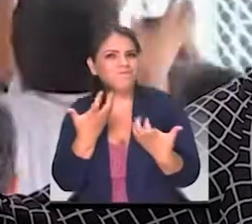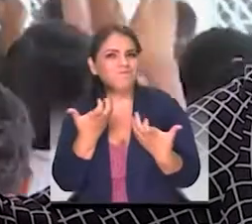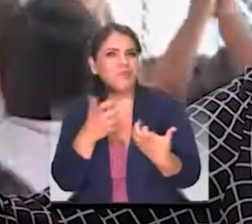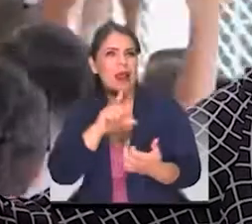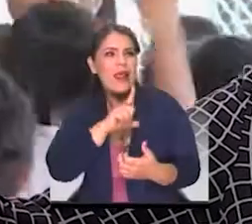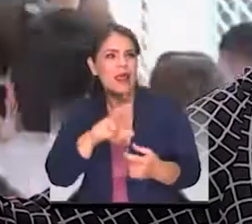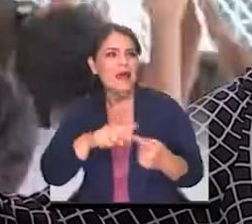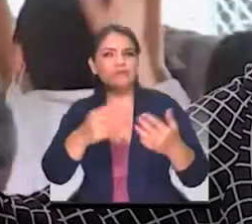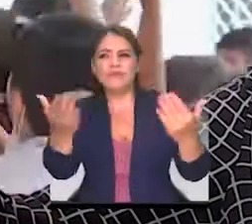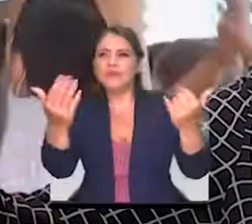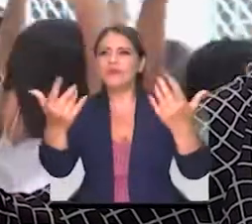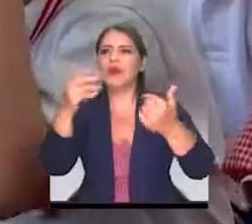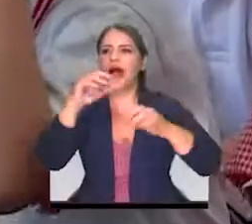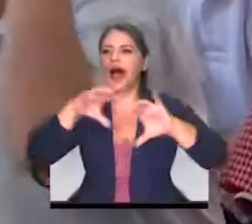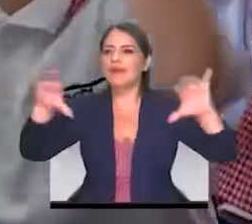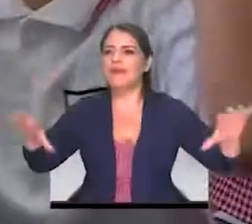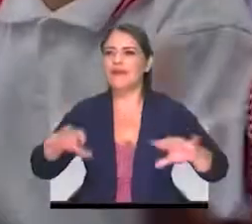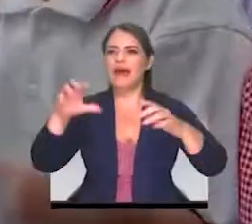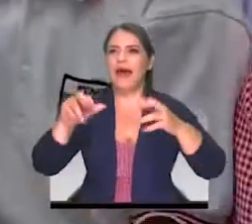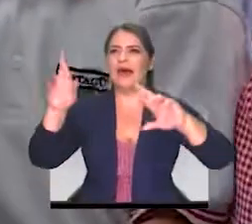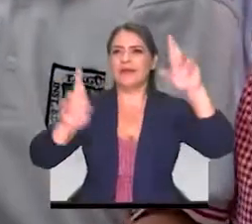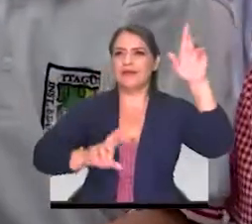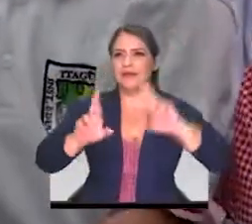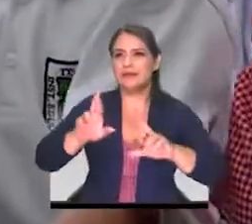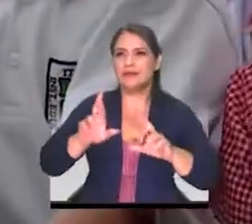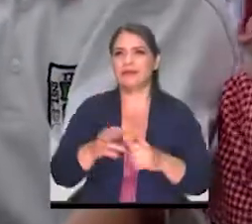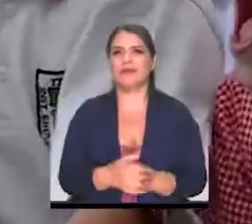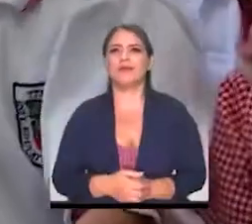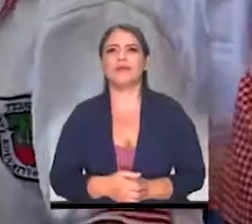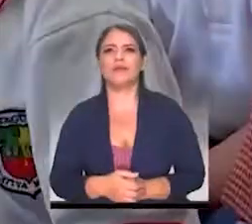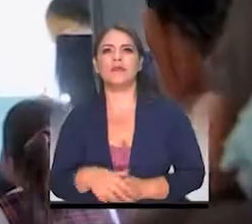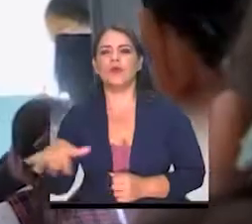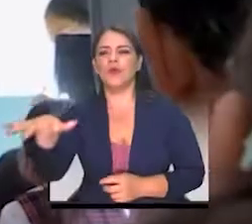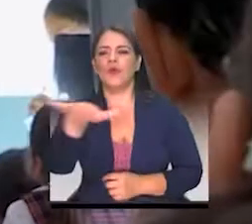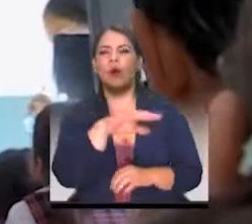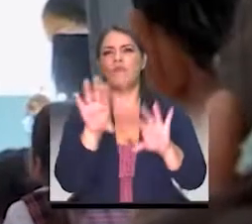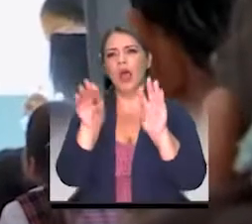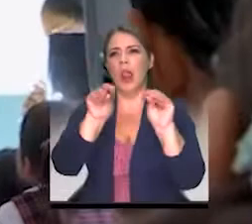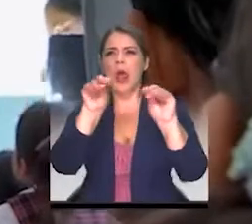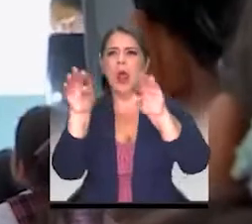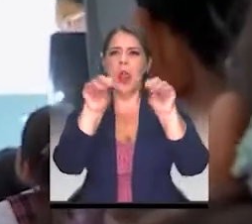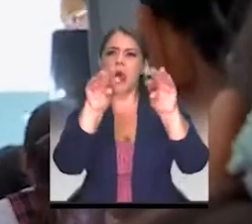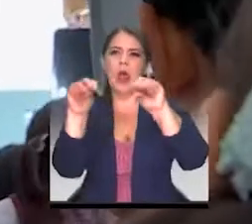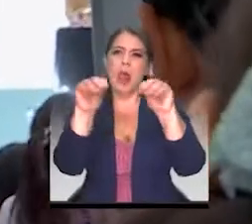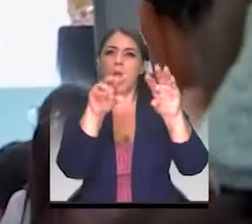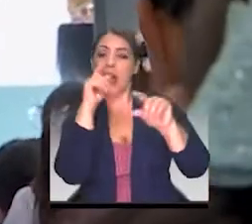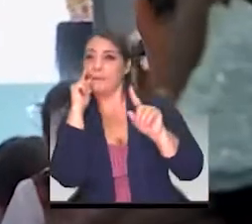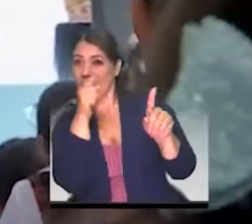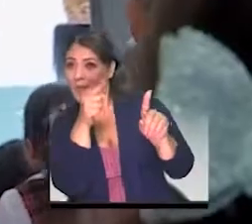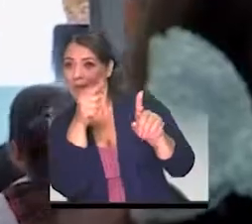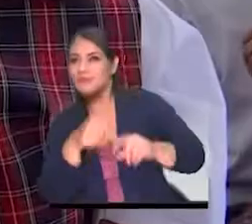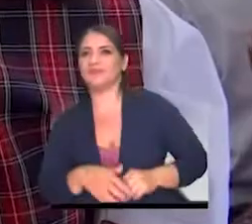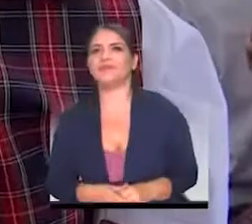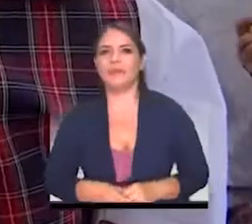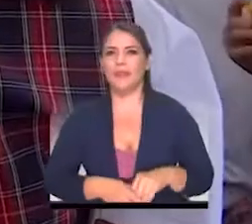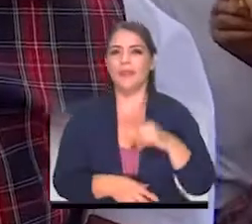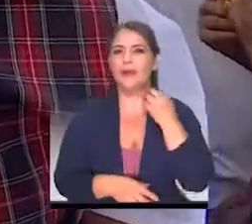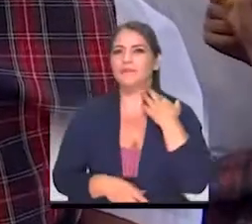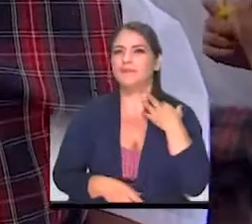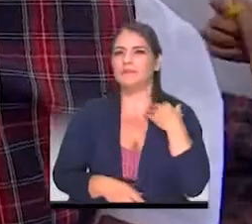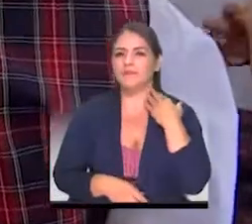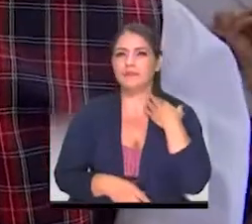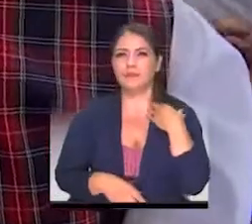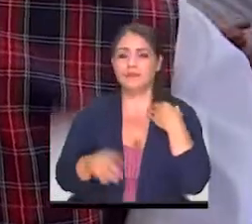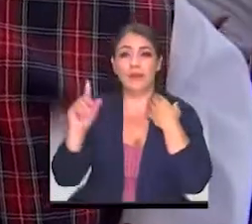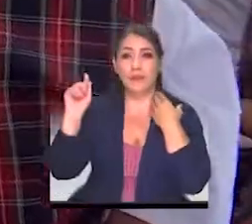unas acciones lúdico-pedagógicas llamadas Titireteando, donde por medio de esta actividad, esta